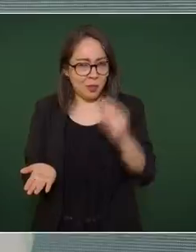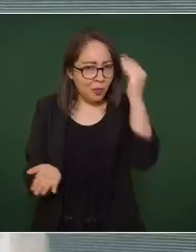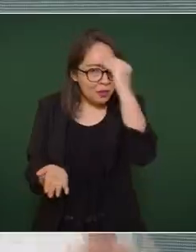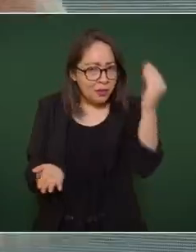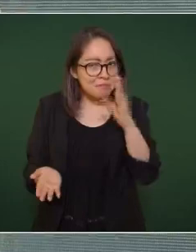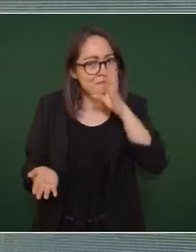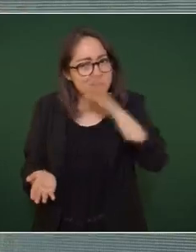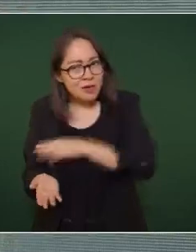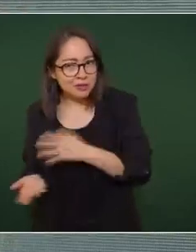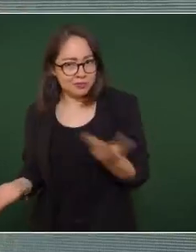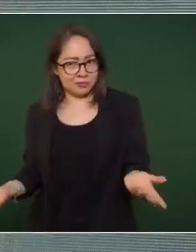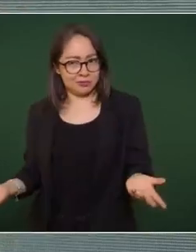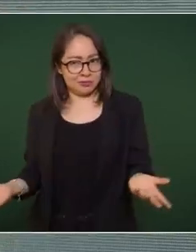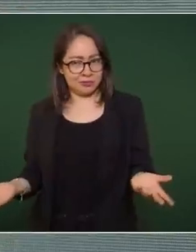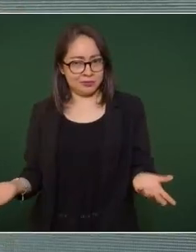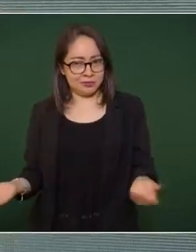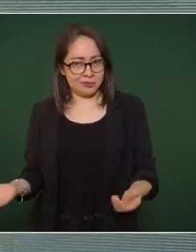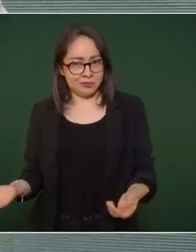Pues